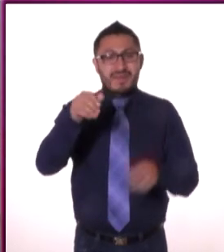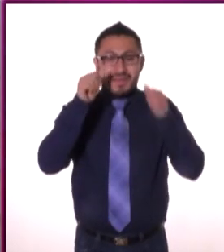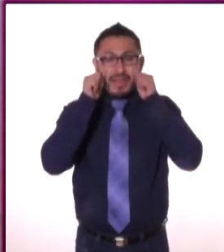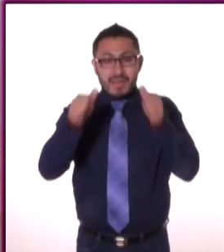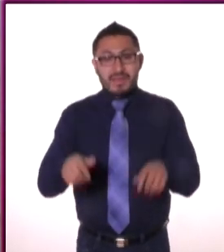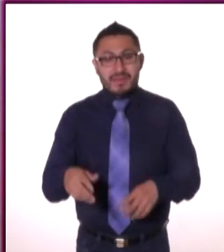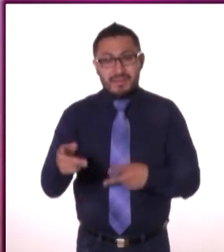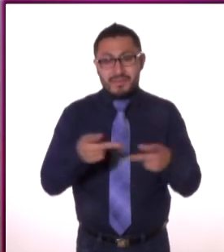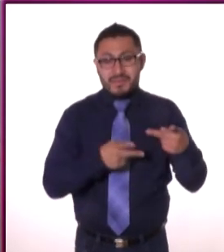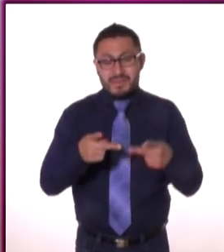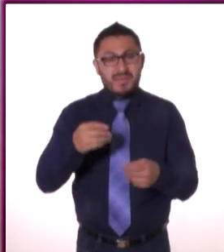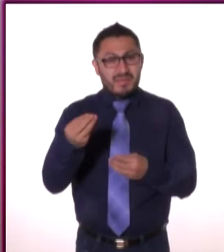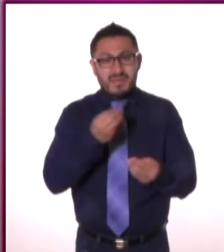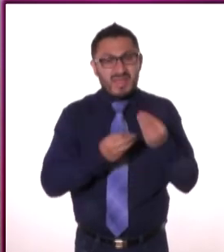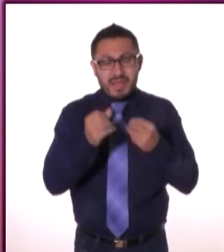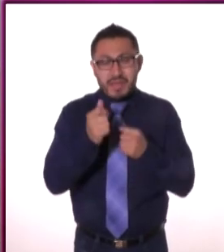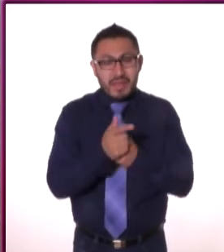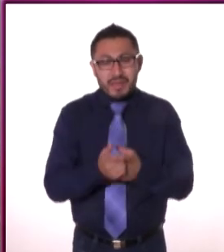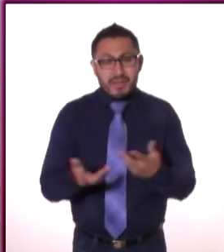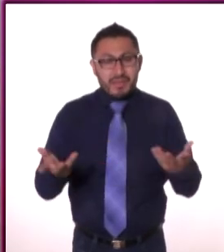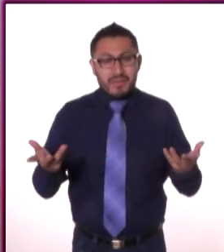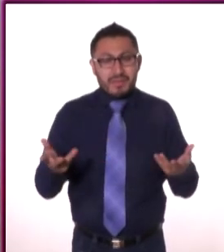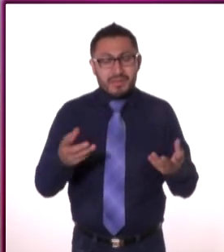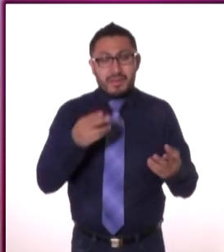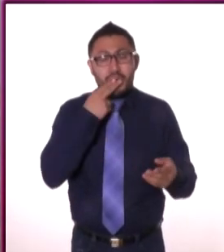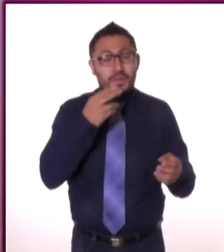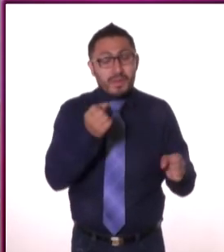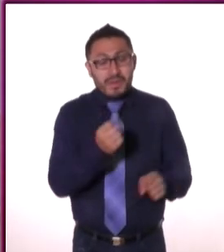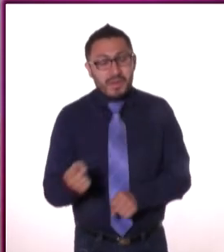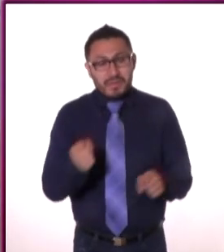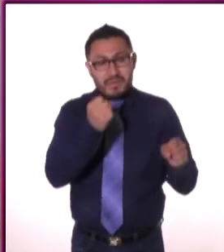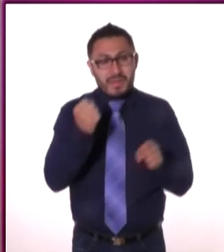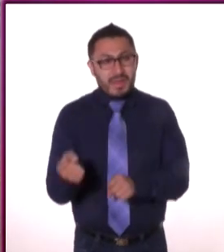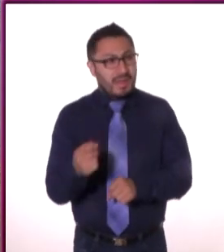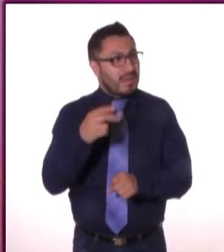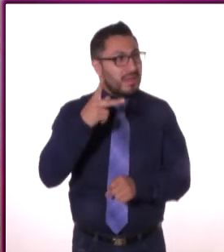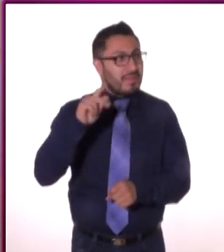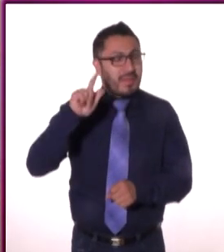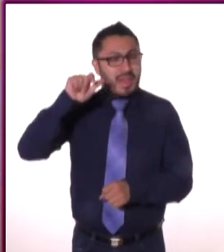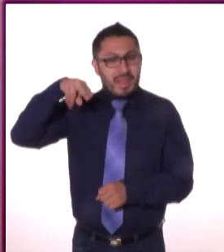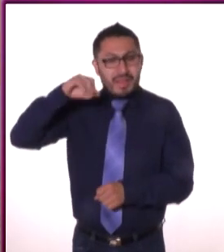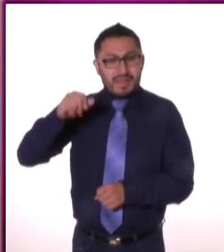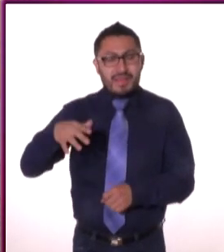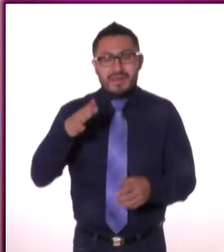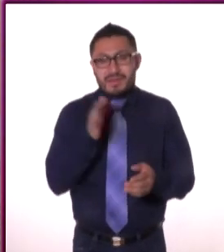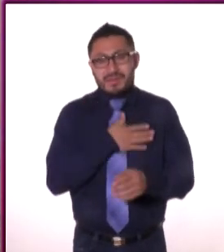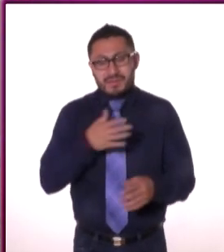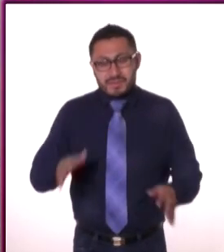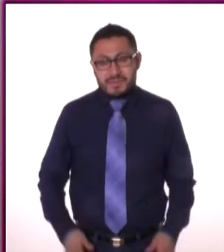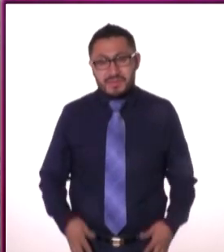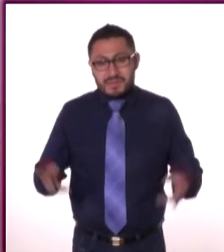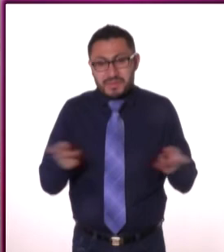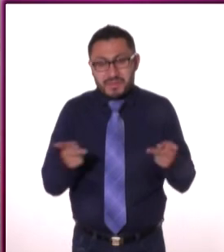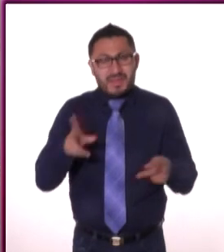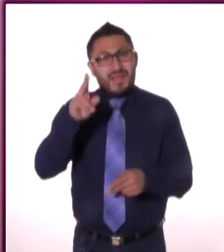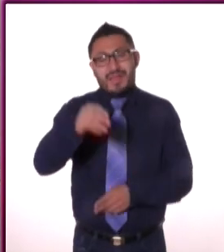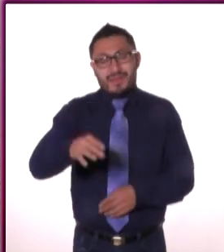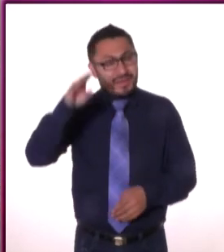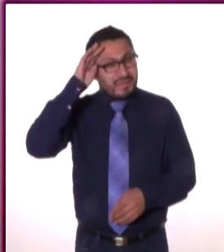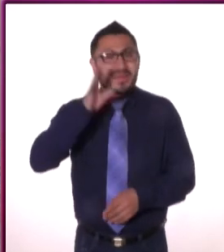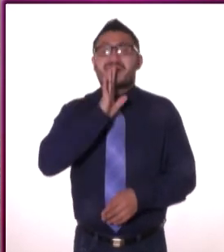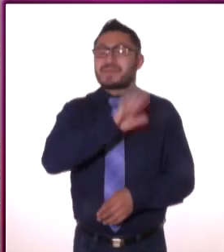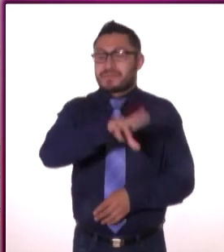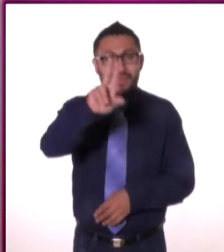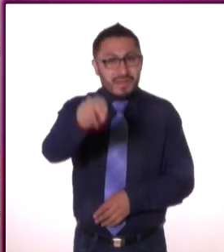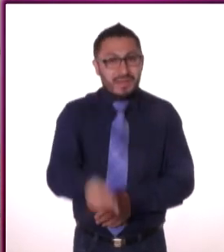disponía a mover mis palancas para traer algo de comer. ¿Tus palancas? ¿A qué te refieres? No me digas que... Ay, mis piernas, Ismara,